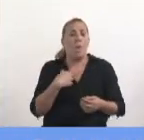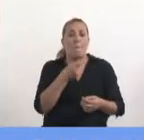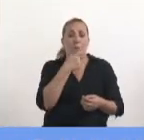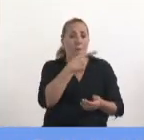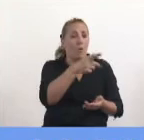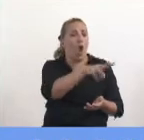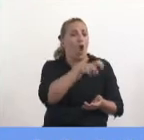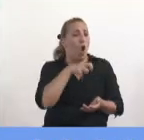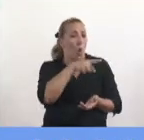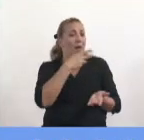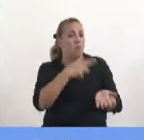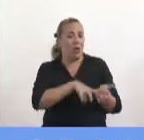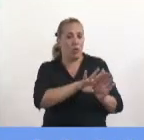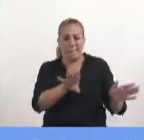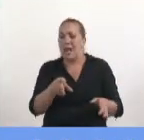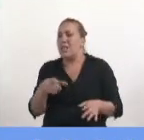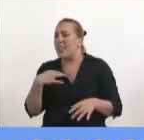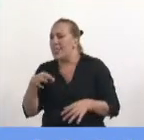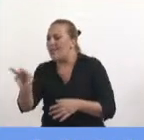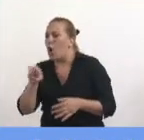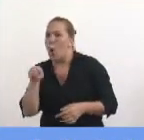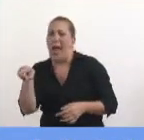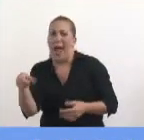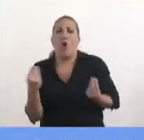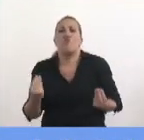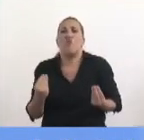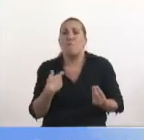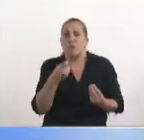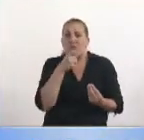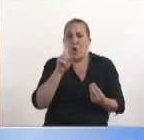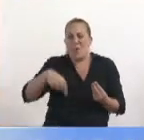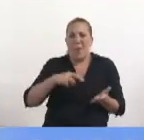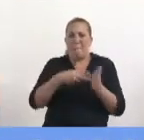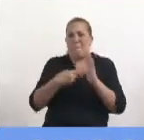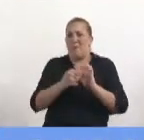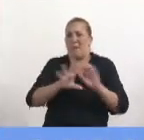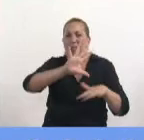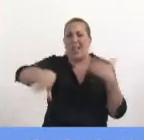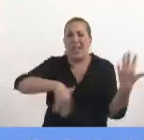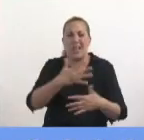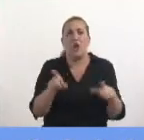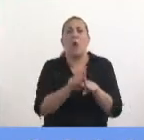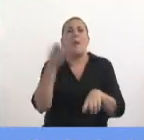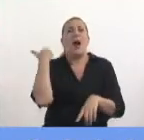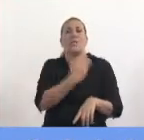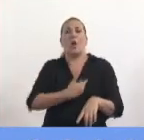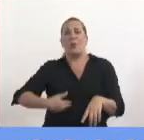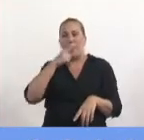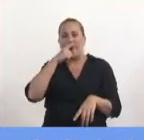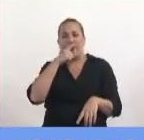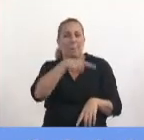de gastar acá, porque si no nos metemos en el lío que nos metió el gobierno anterior y que se metió como país, y que metió a